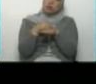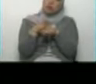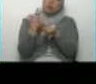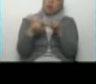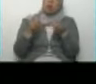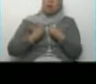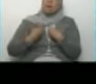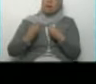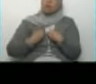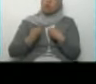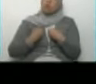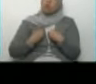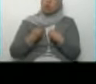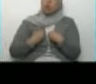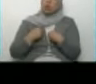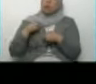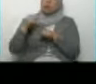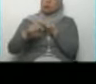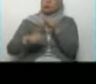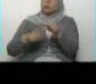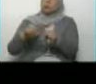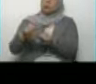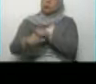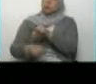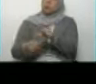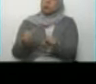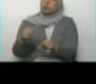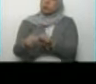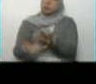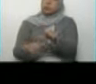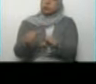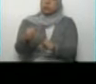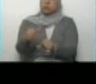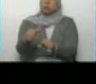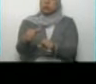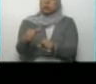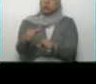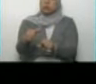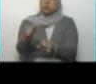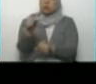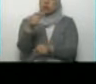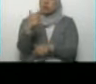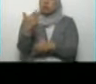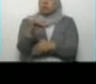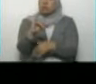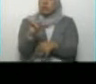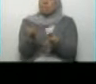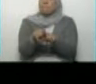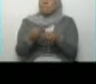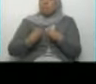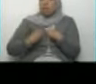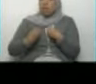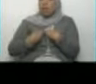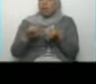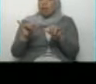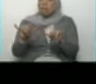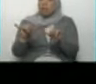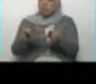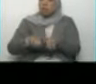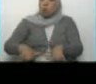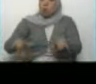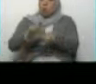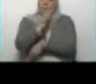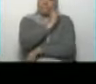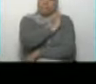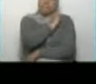van a vivir toda la vida ahí, por siglos y siglos, durante siglos y siglos y siglos existió solo Palestina.